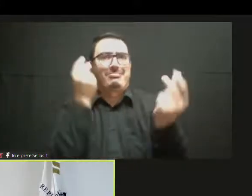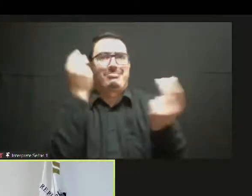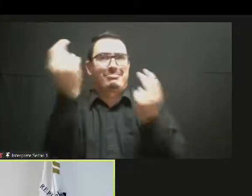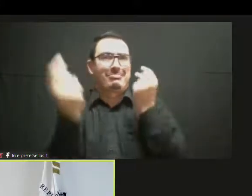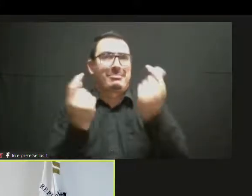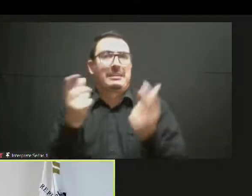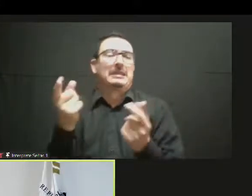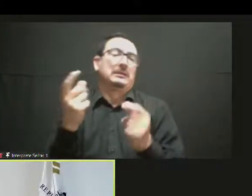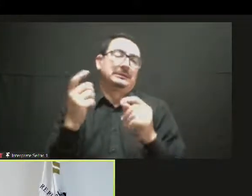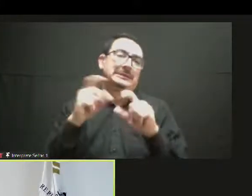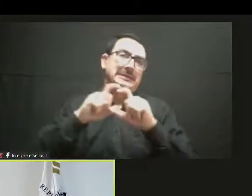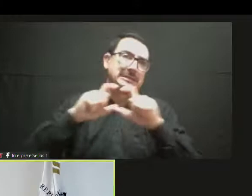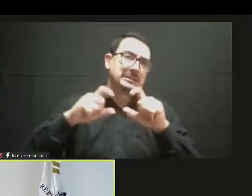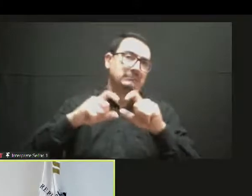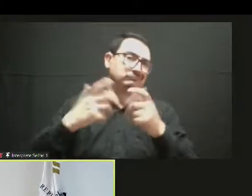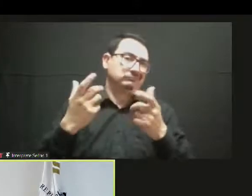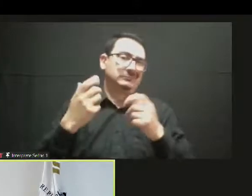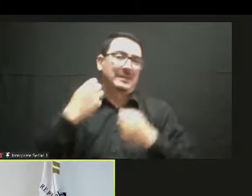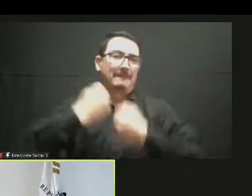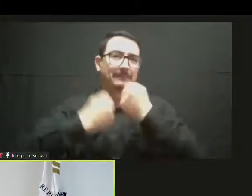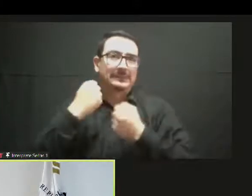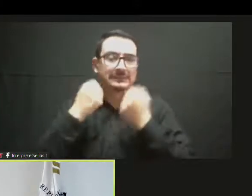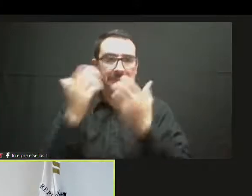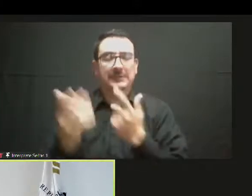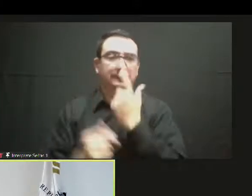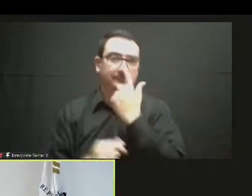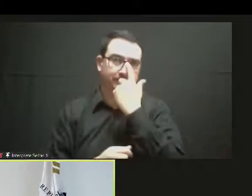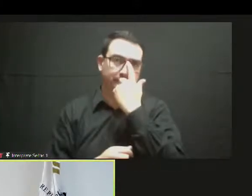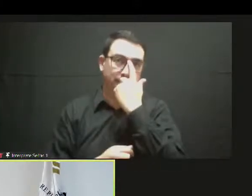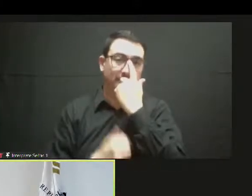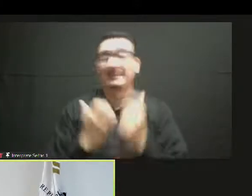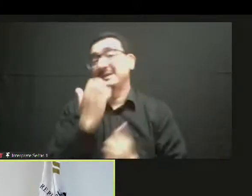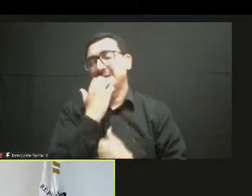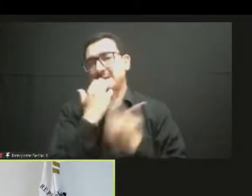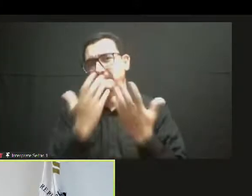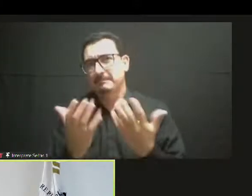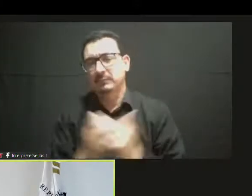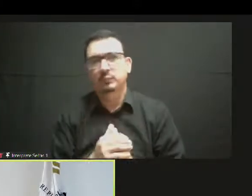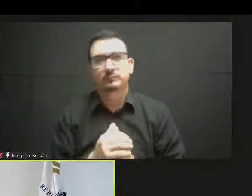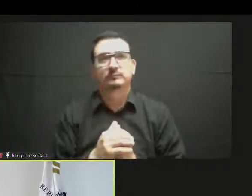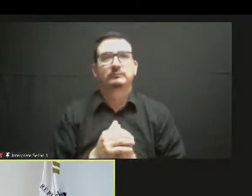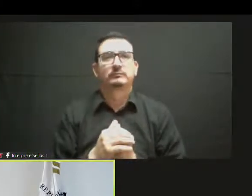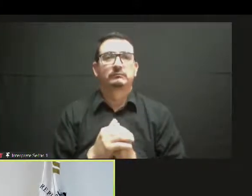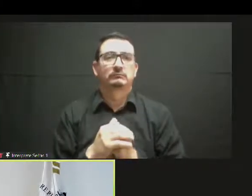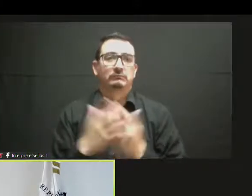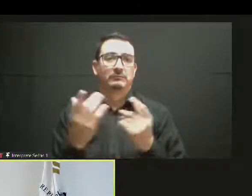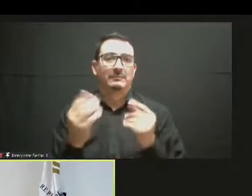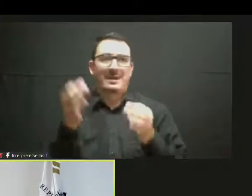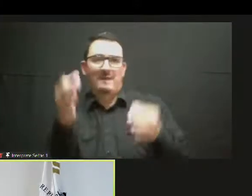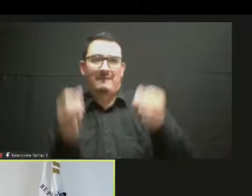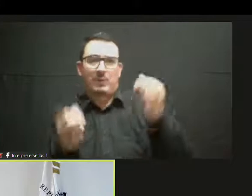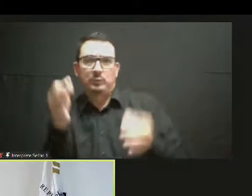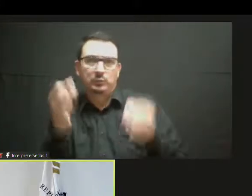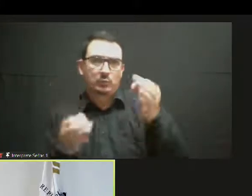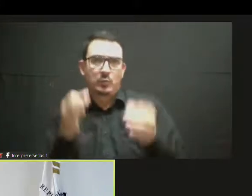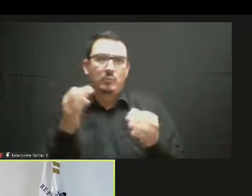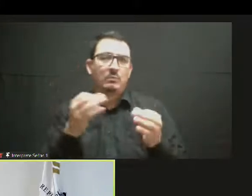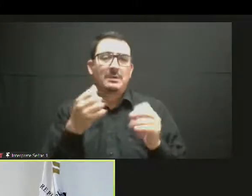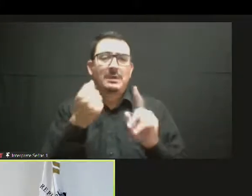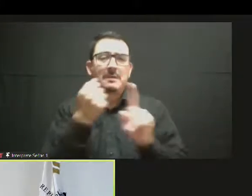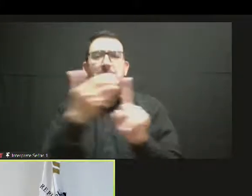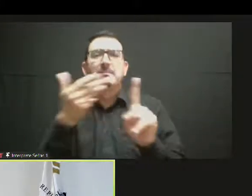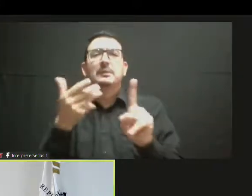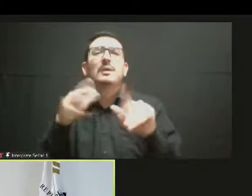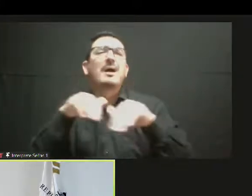con ejes de acción que incluyen data y medición y también un estudio de impacto económico de la industria de cine y diseño de